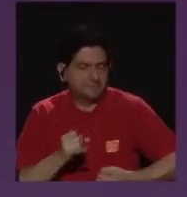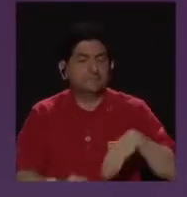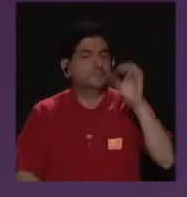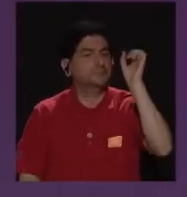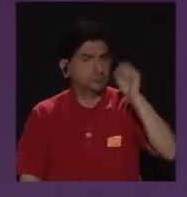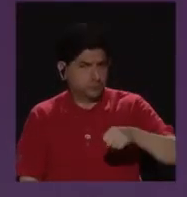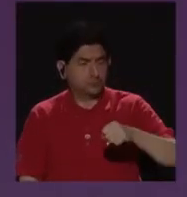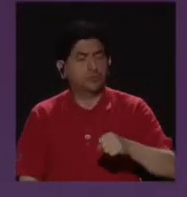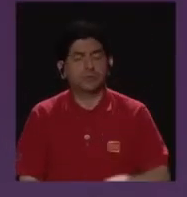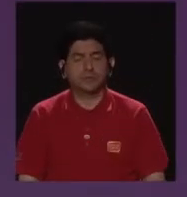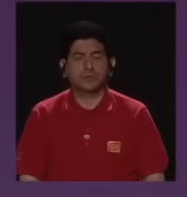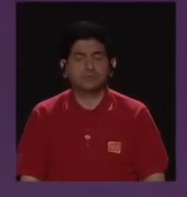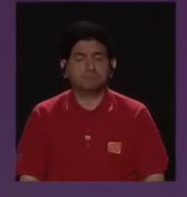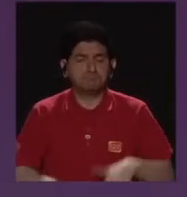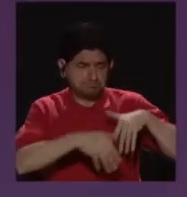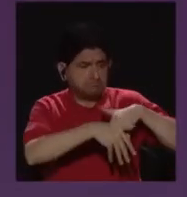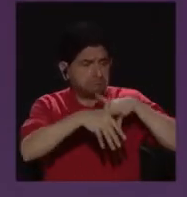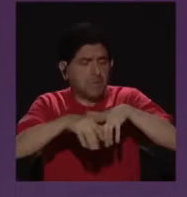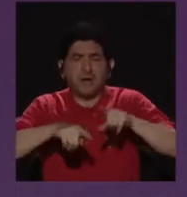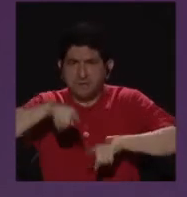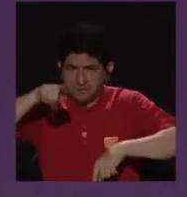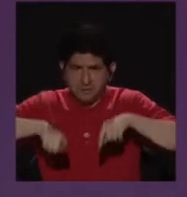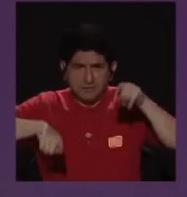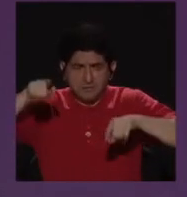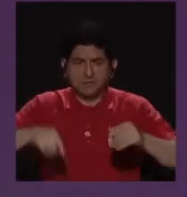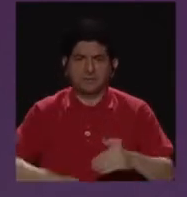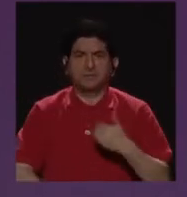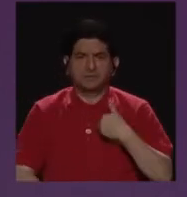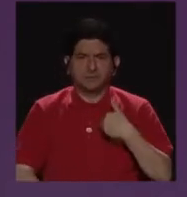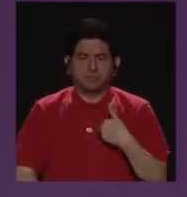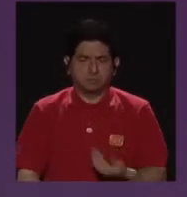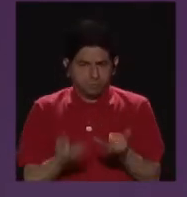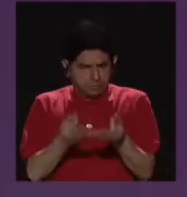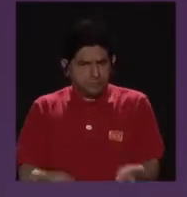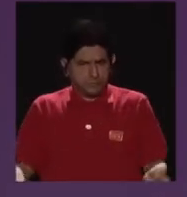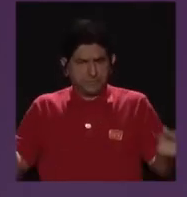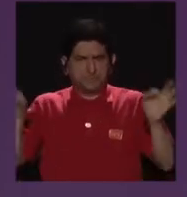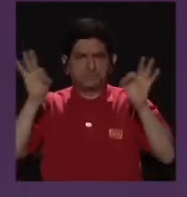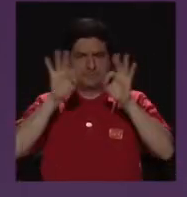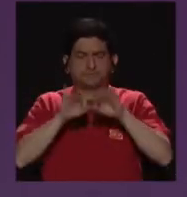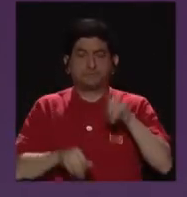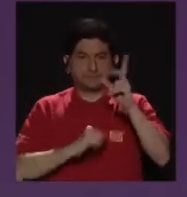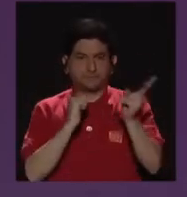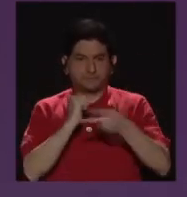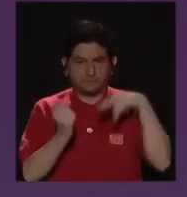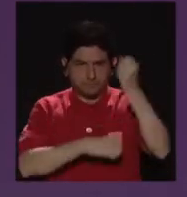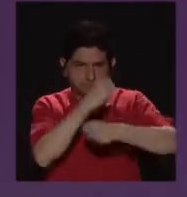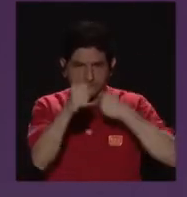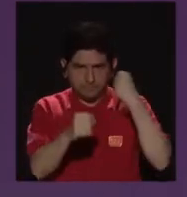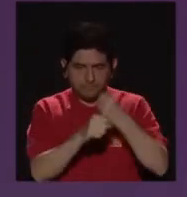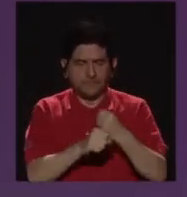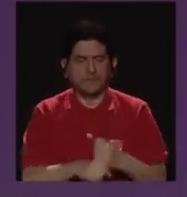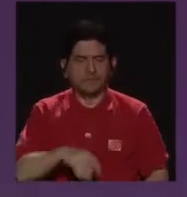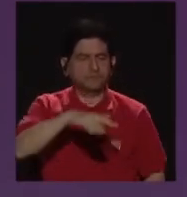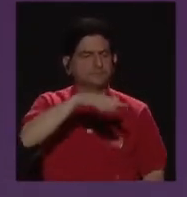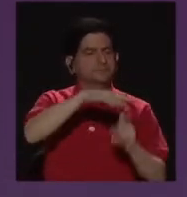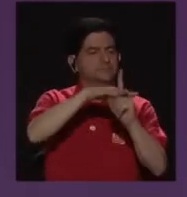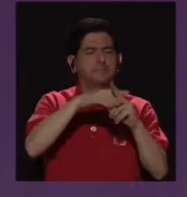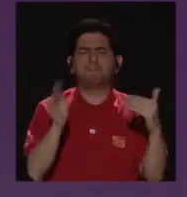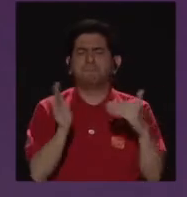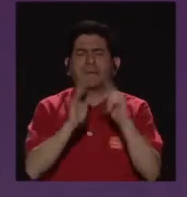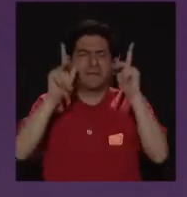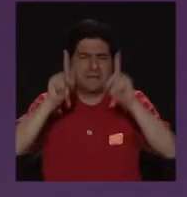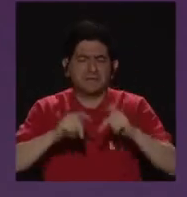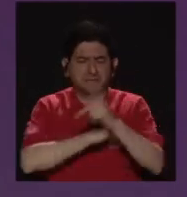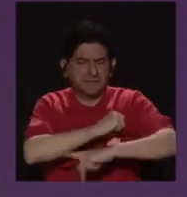bien la marcha de la diversidad tenía un gran peso digamos una vez al año al menos que hacía visible a miles de